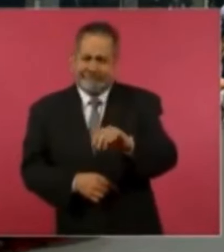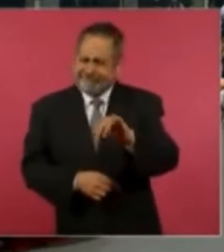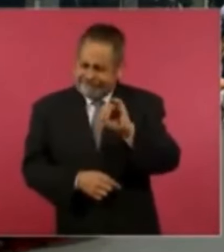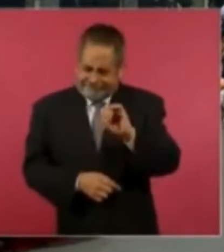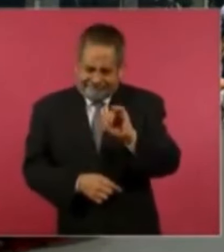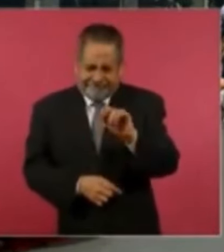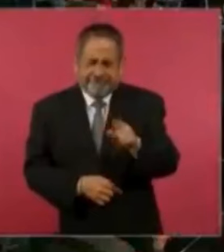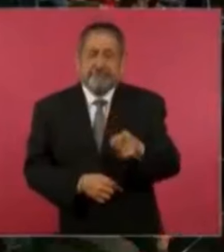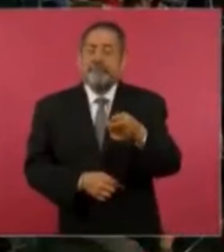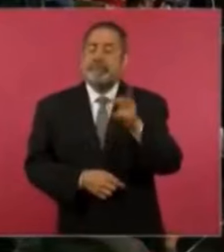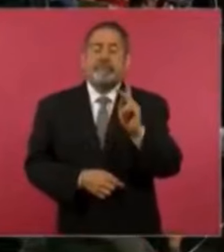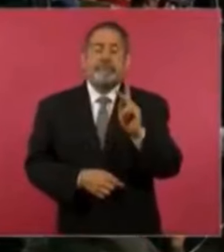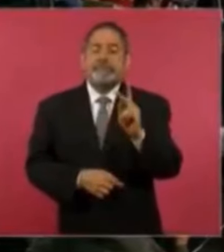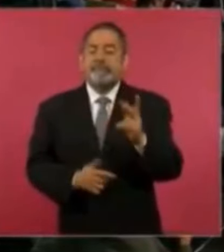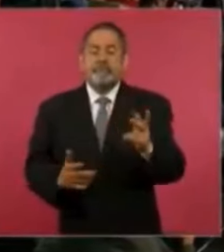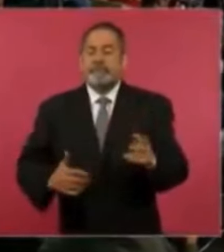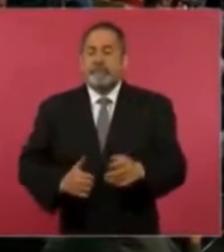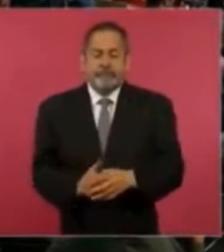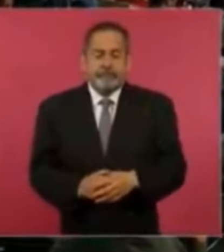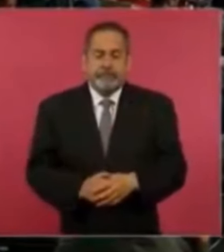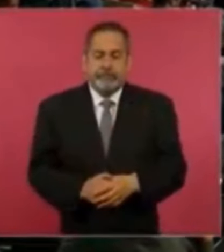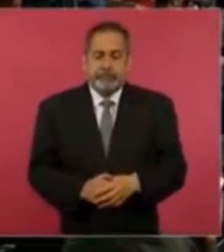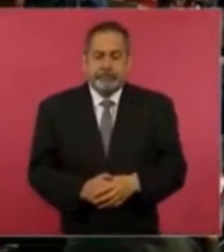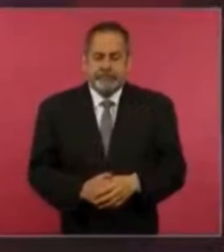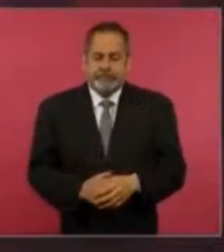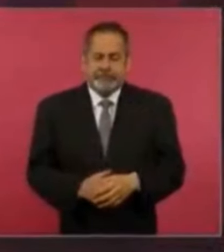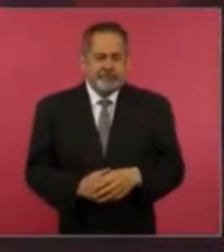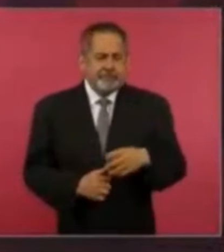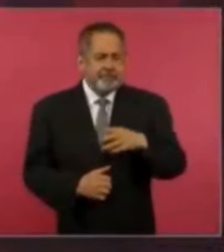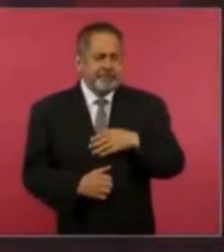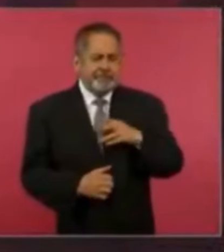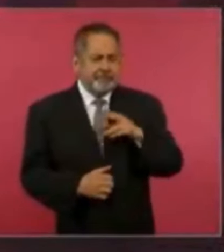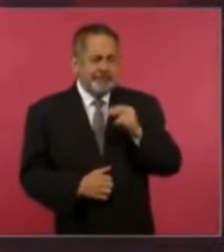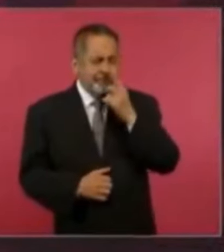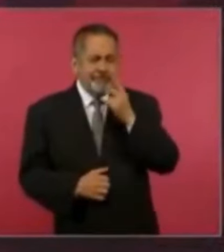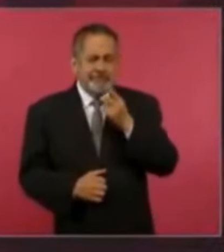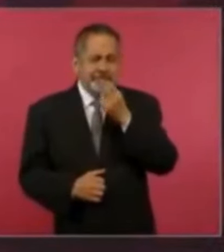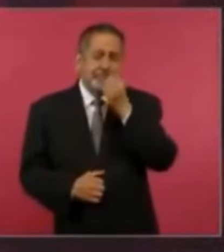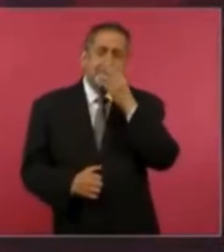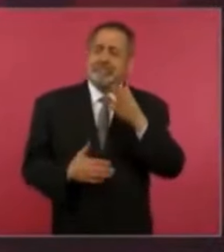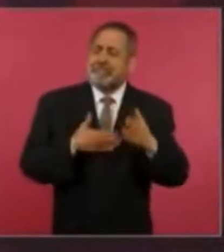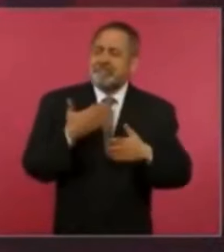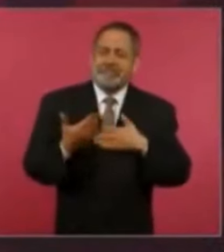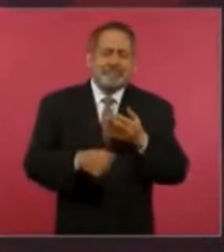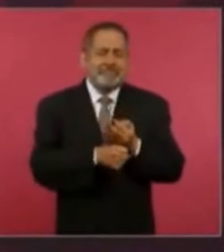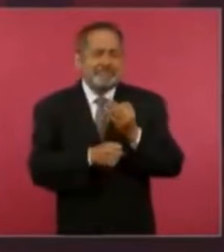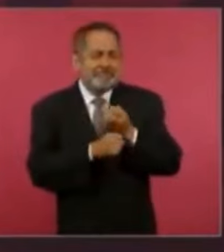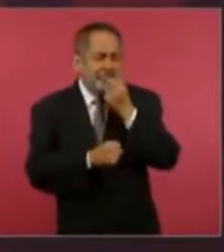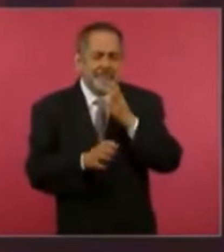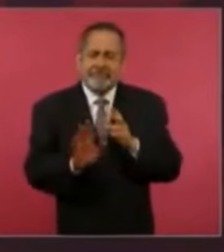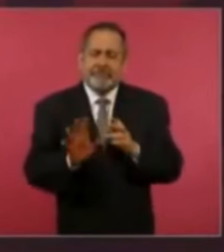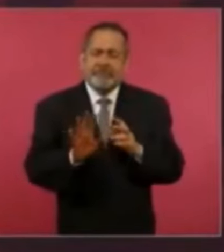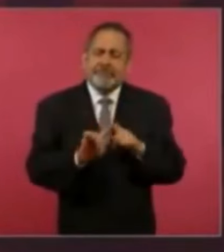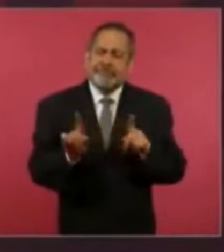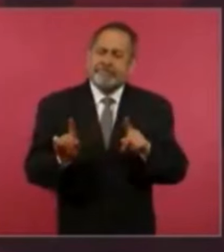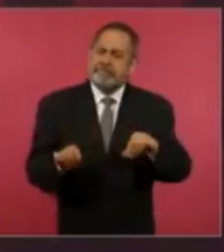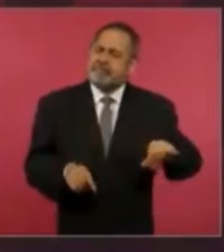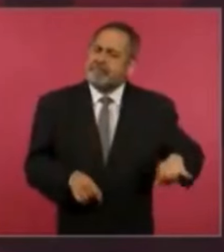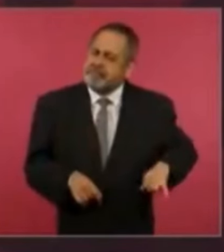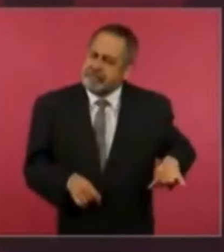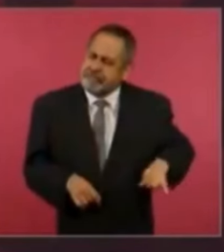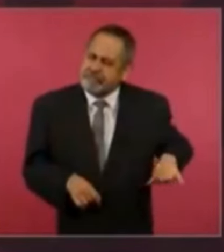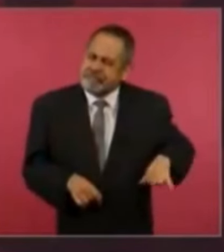sí, pero no, yo no diría divertido, es interesante, como por ejemplo